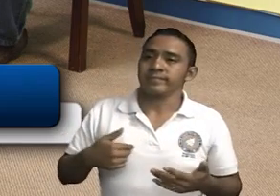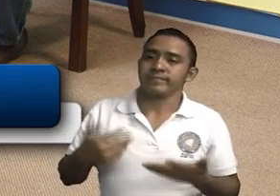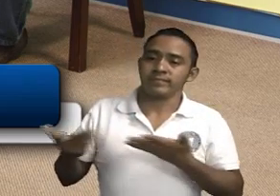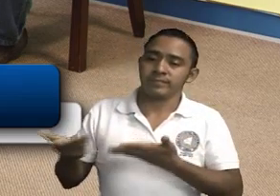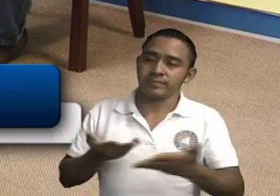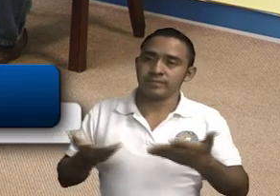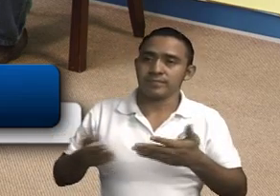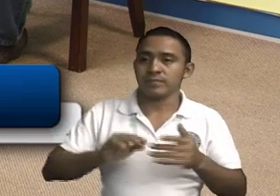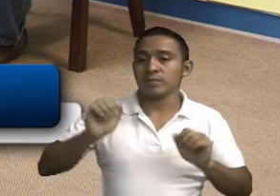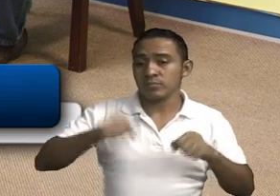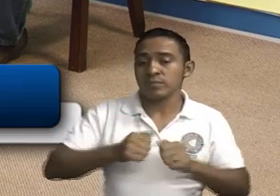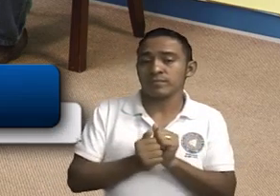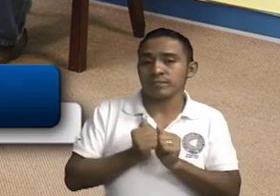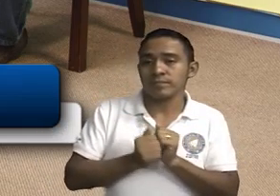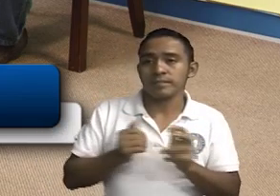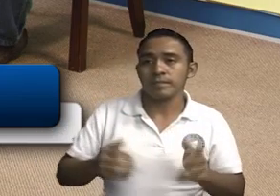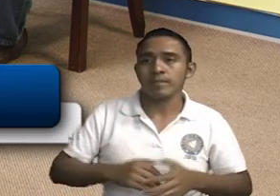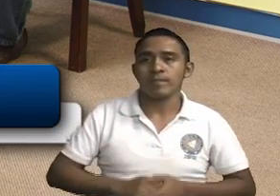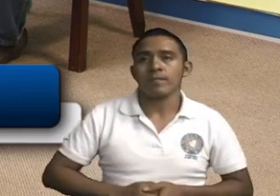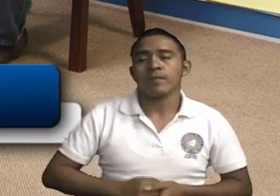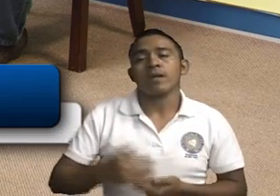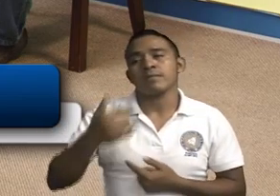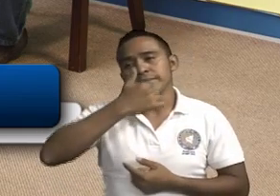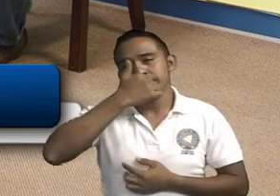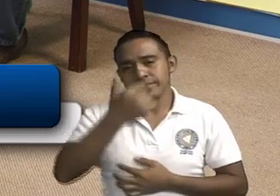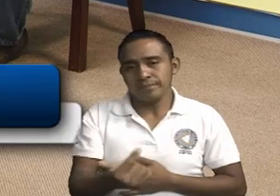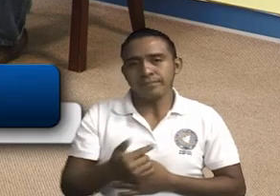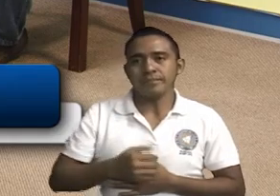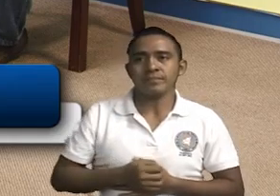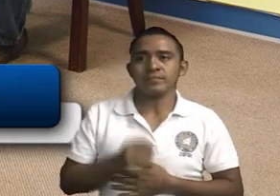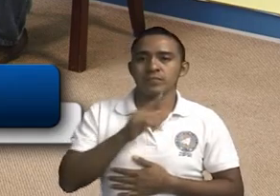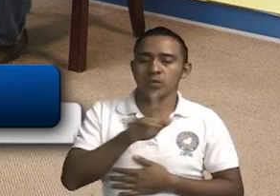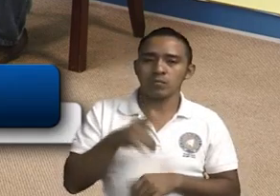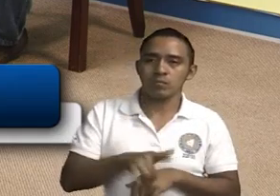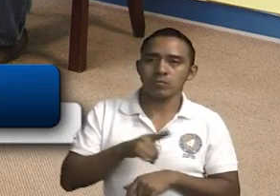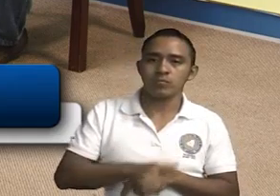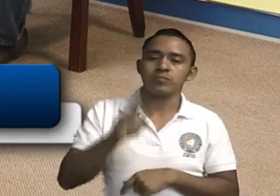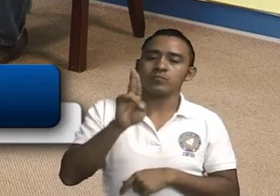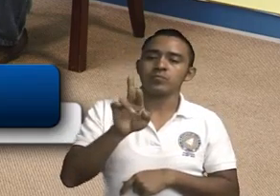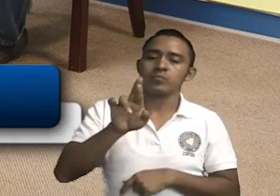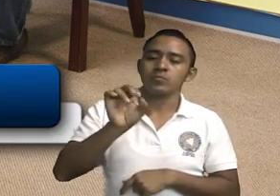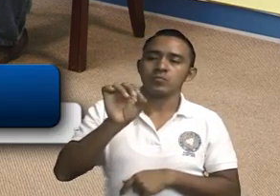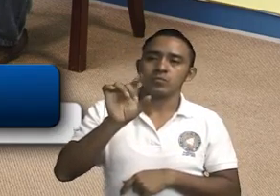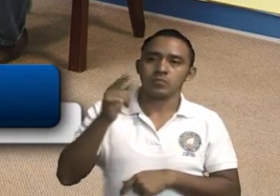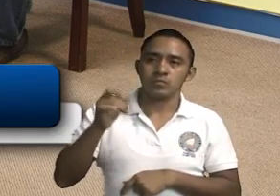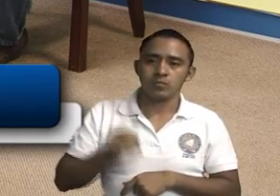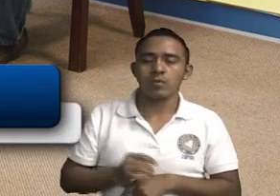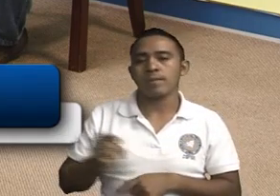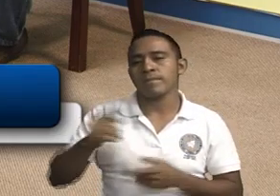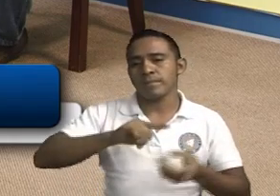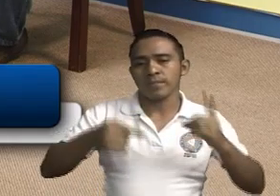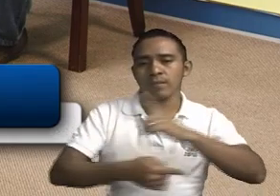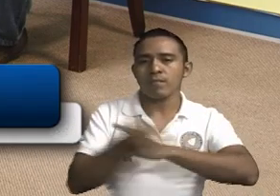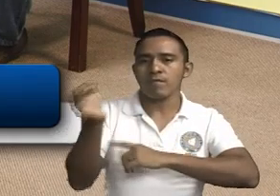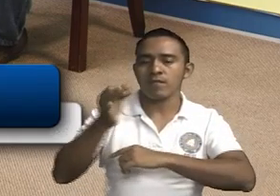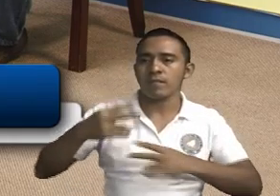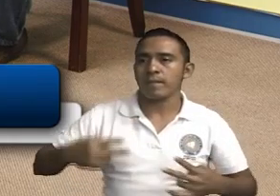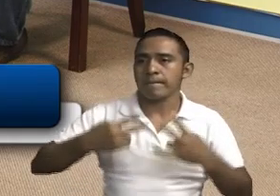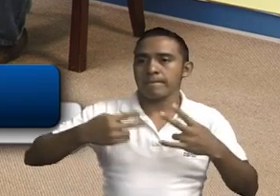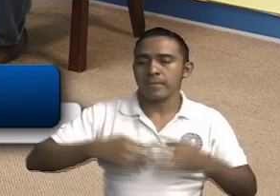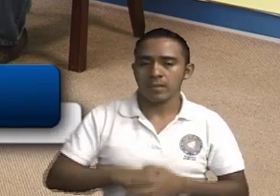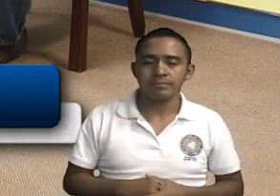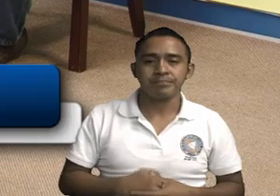puede venirse de abajo. Entonces yo lo que les recomiendo es que busquen a su urólogo, cambien su calidad de vida. Si tienen